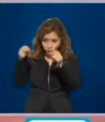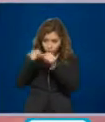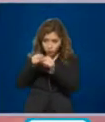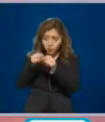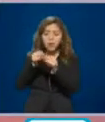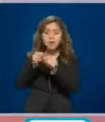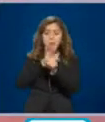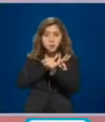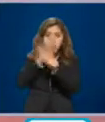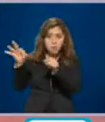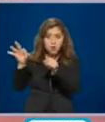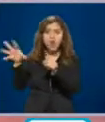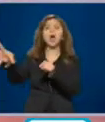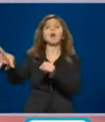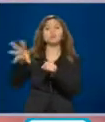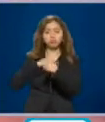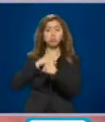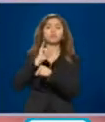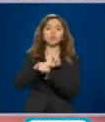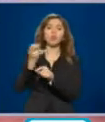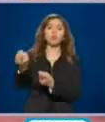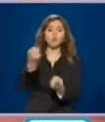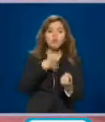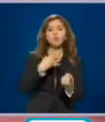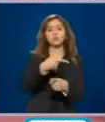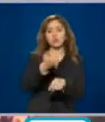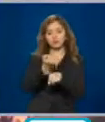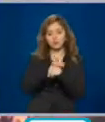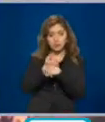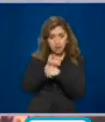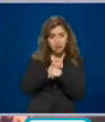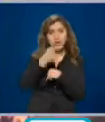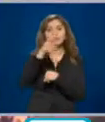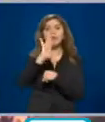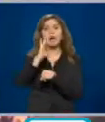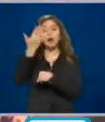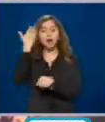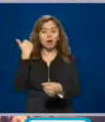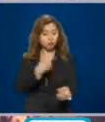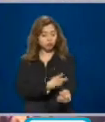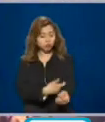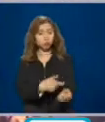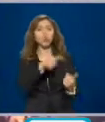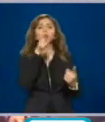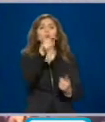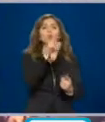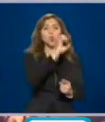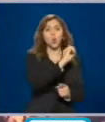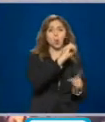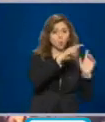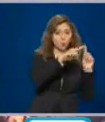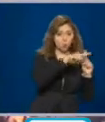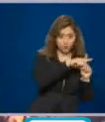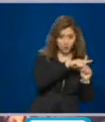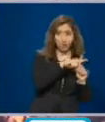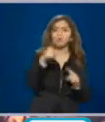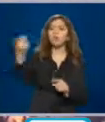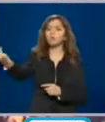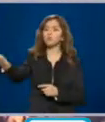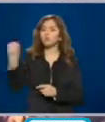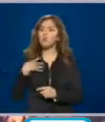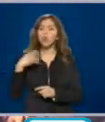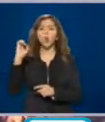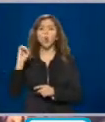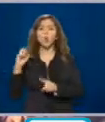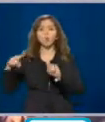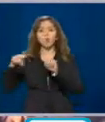compatibilidad, independientemente del grupo de recibirla. sangre. Sí, Exactamente. sí. Dice, bueno, ya te tomamos la muestra, tú eres O positivo, ahora te tenemos que poner sangre O positivo Sí. o